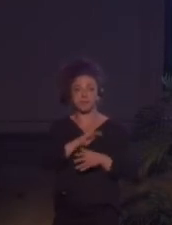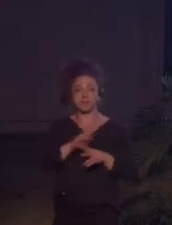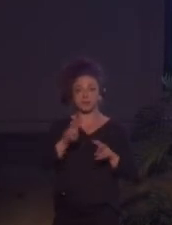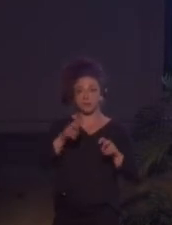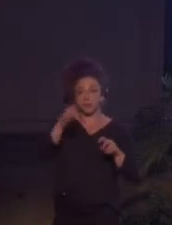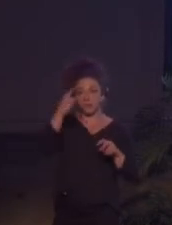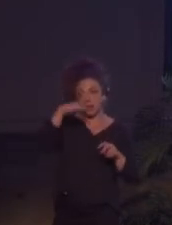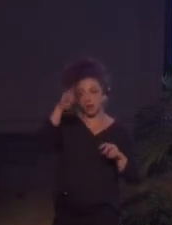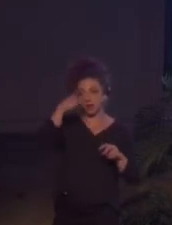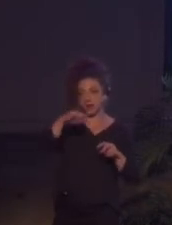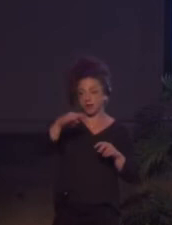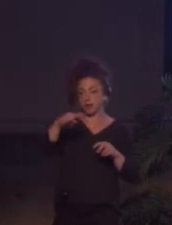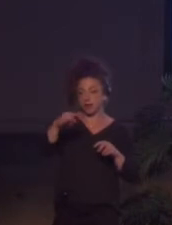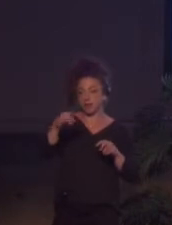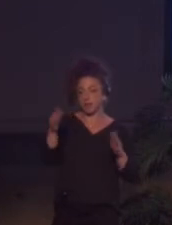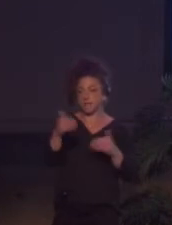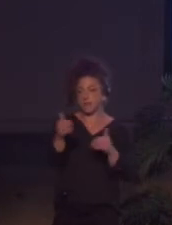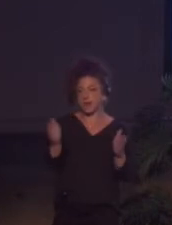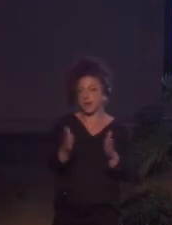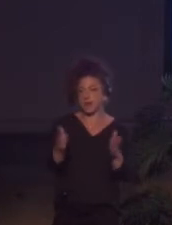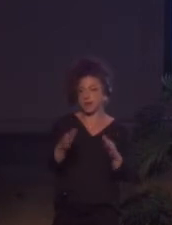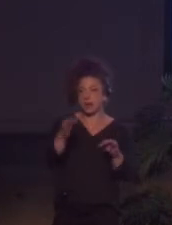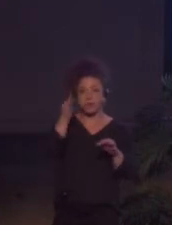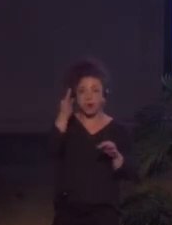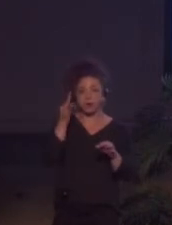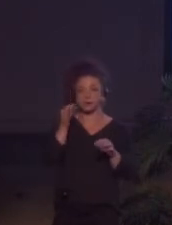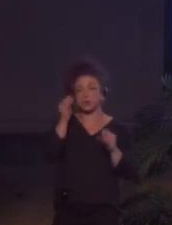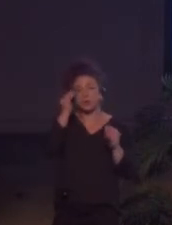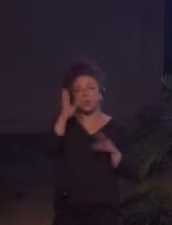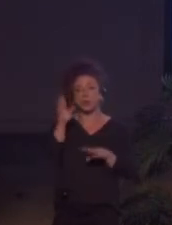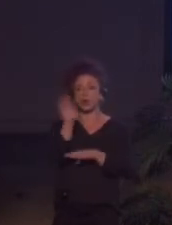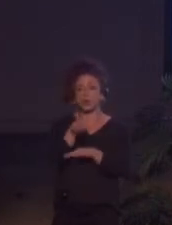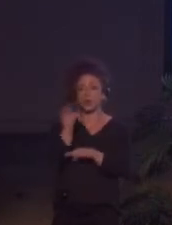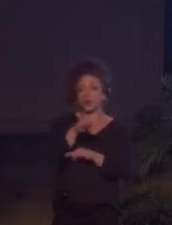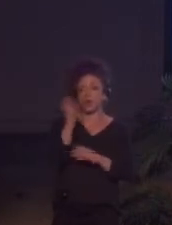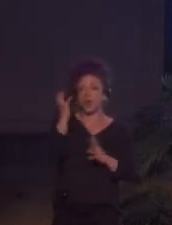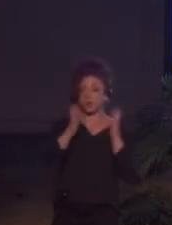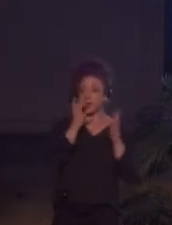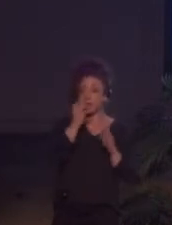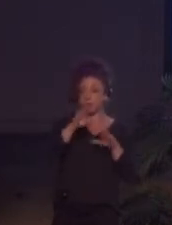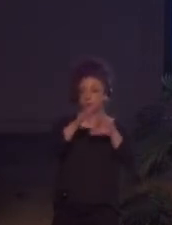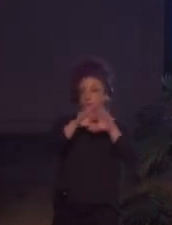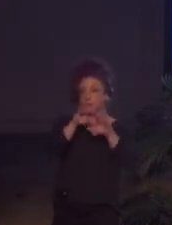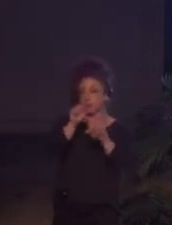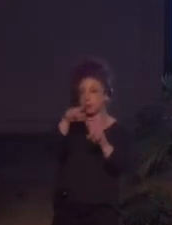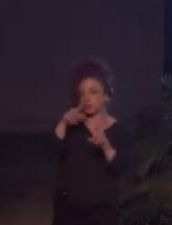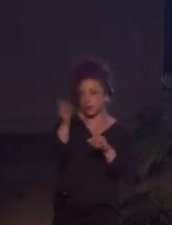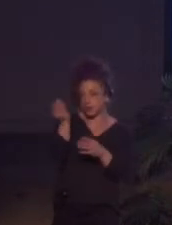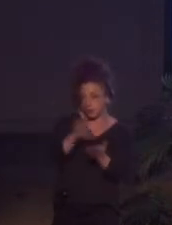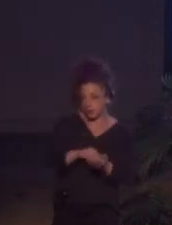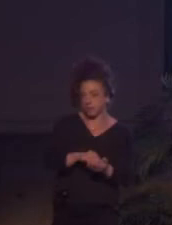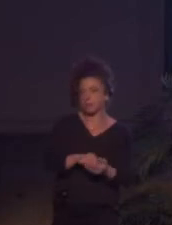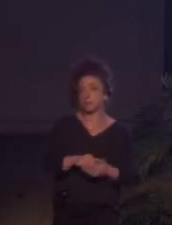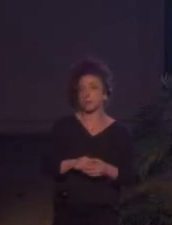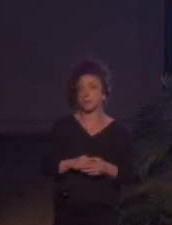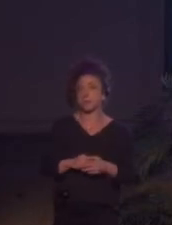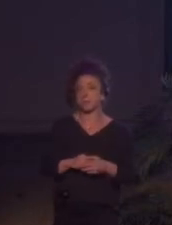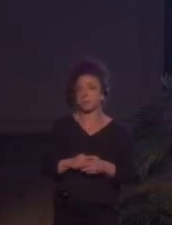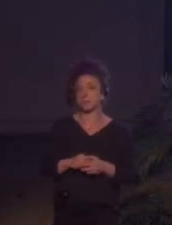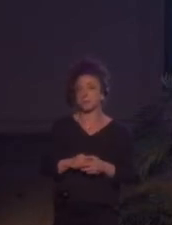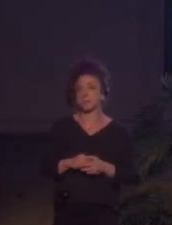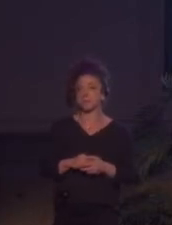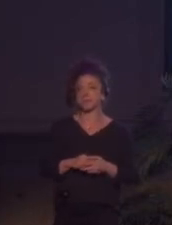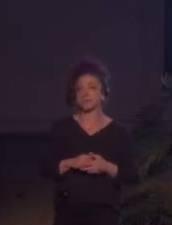ganadería pequeña, ¿no? Que se supone que trata bien a los animales, desde el feminismo, además. Entonces, también cómo